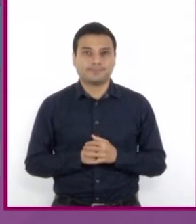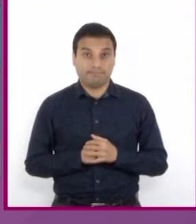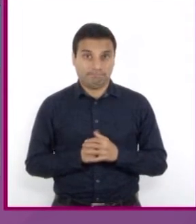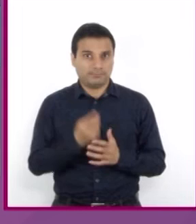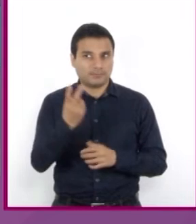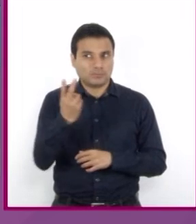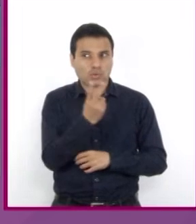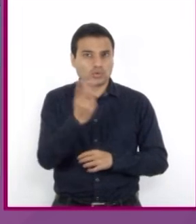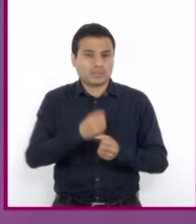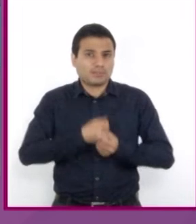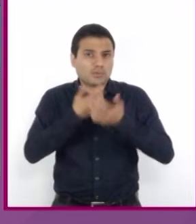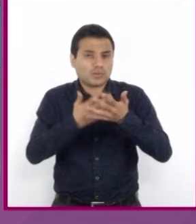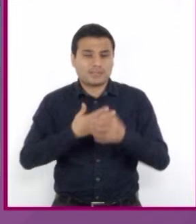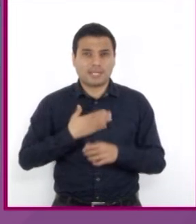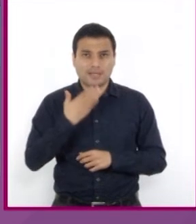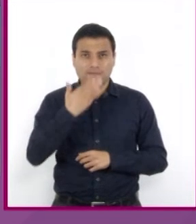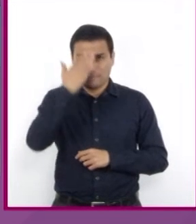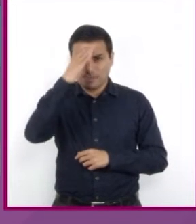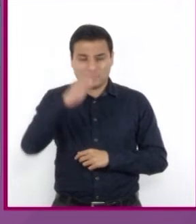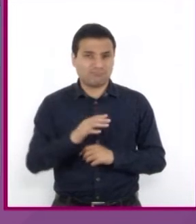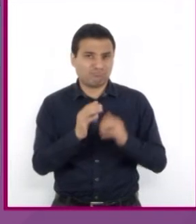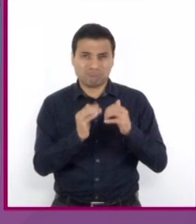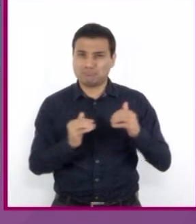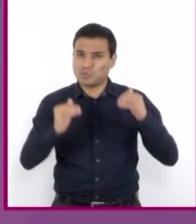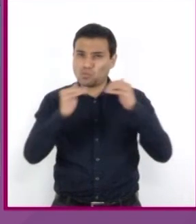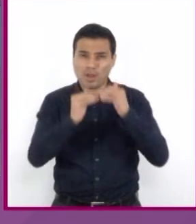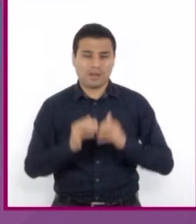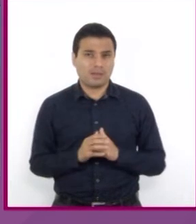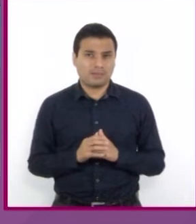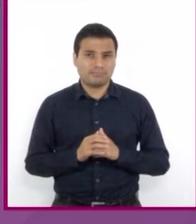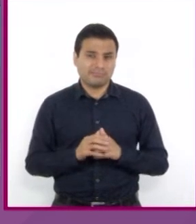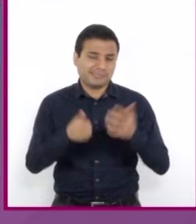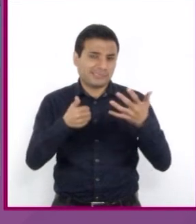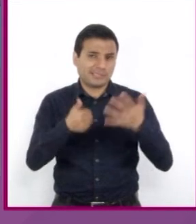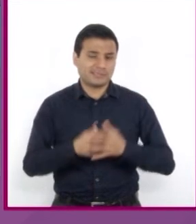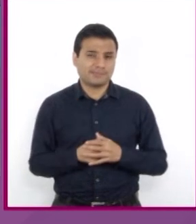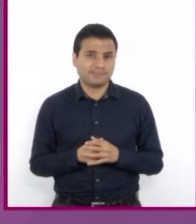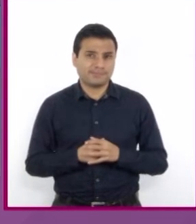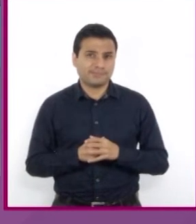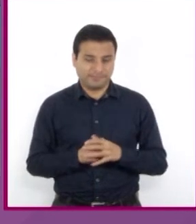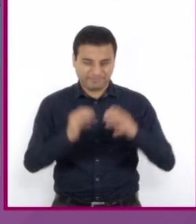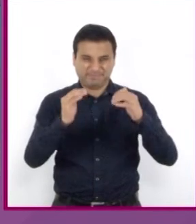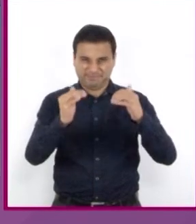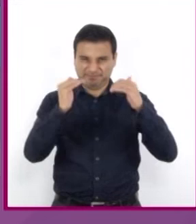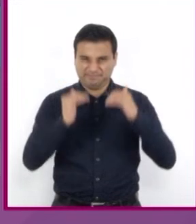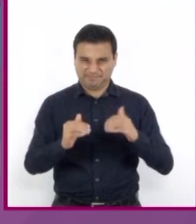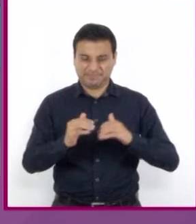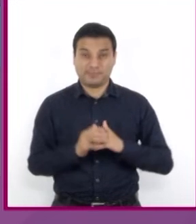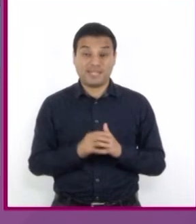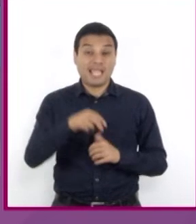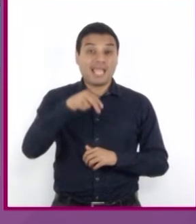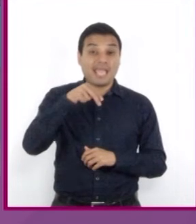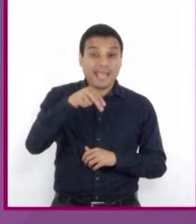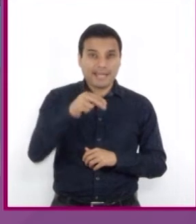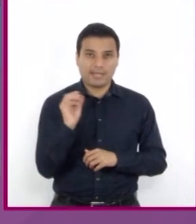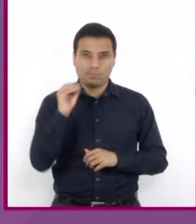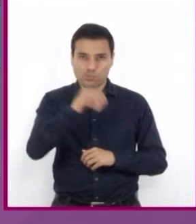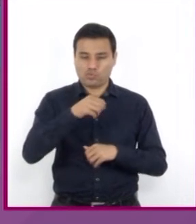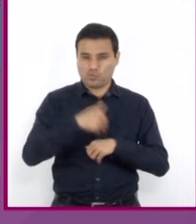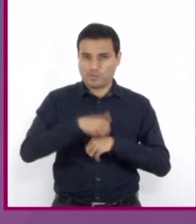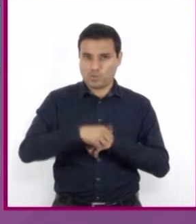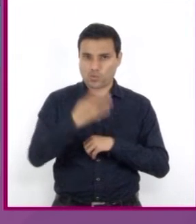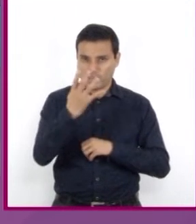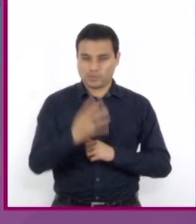ambas expresiones algebraicas, tenemos el mismo resultado, 6. Veamos qué pasa cuando n es igual a